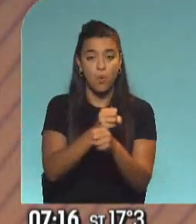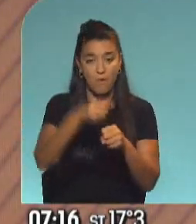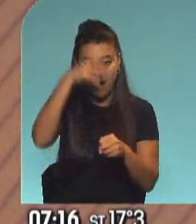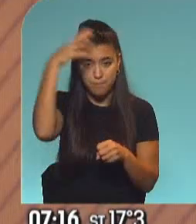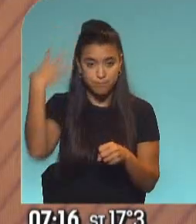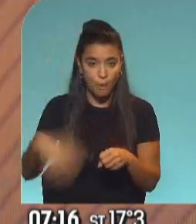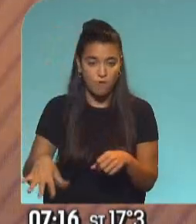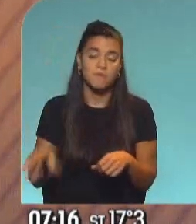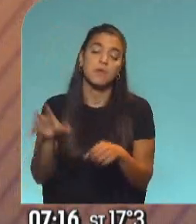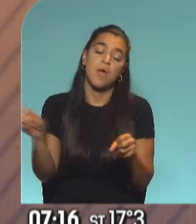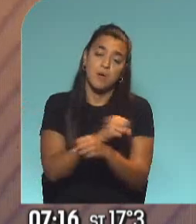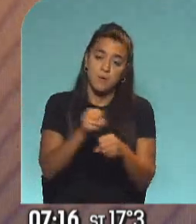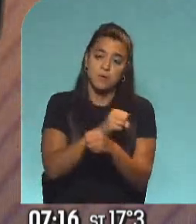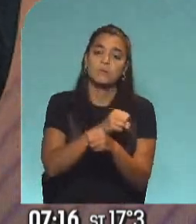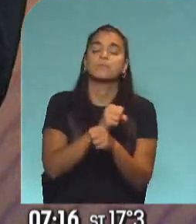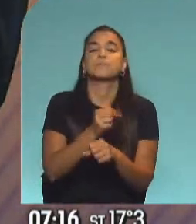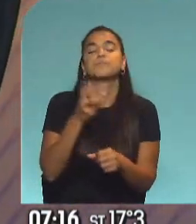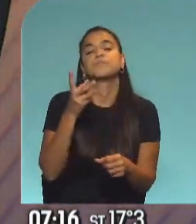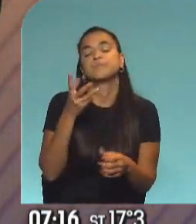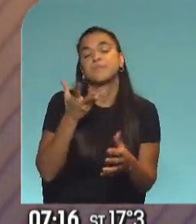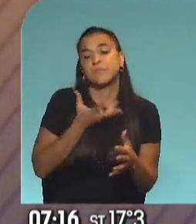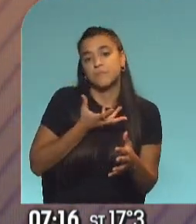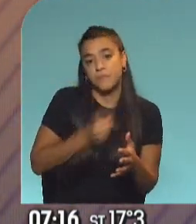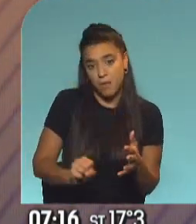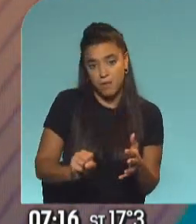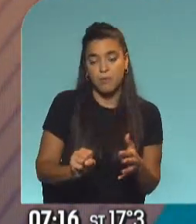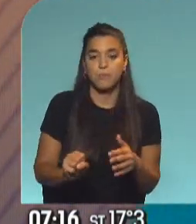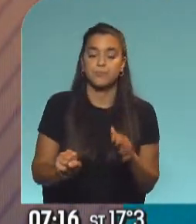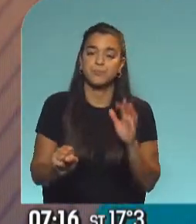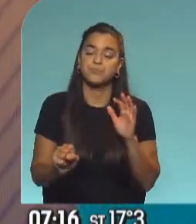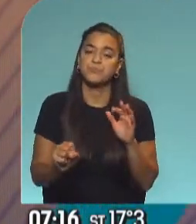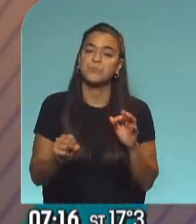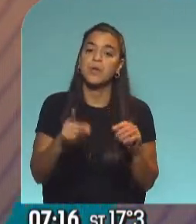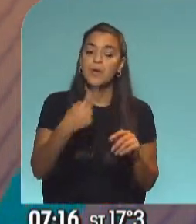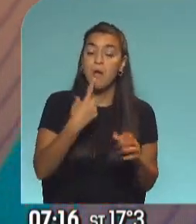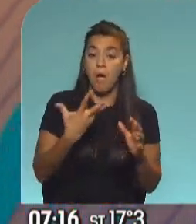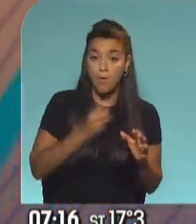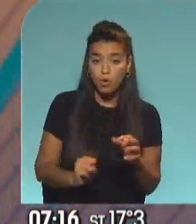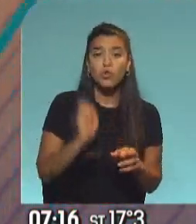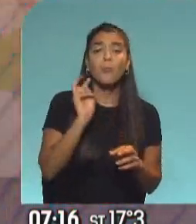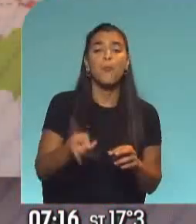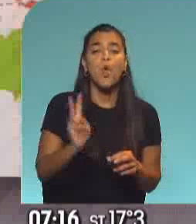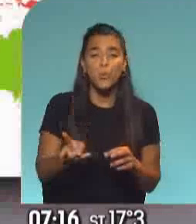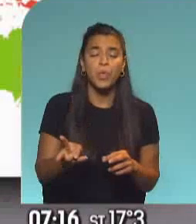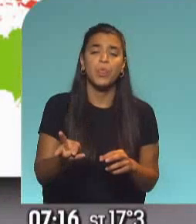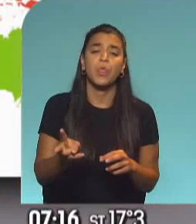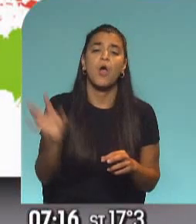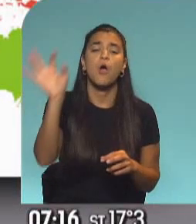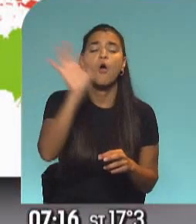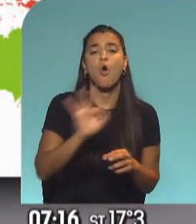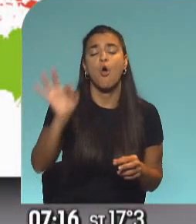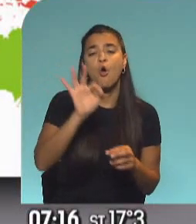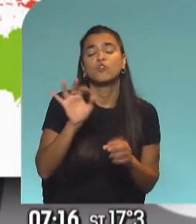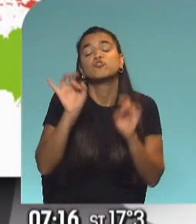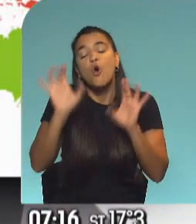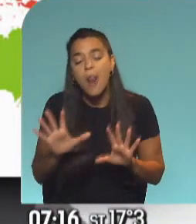finalmente el proyecto de interrupción voluntaria del embarazo. Vos sabés que el aborto está totalmente prohibido o permitido solo en casos